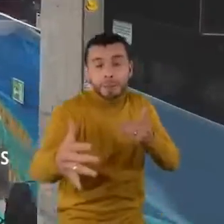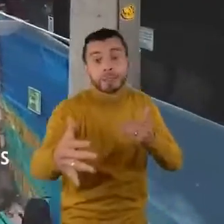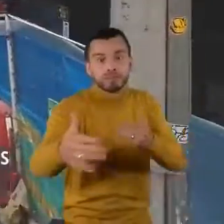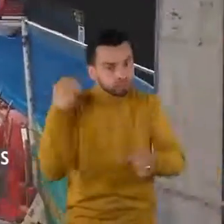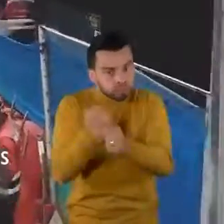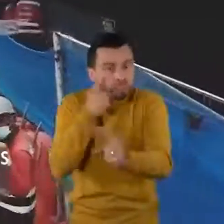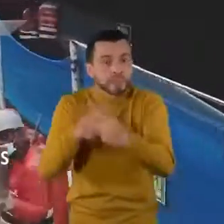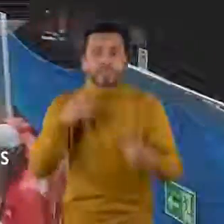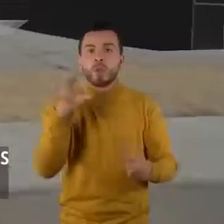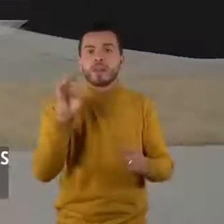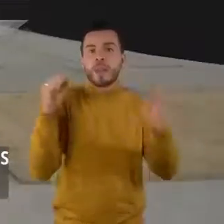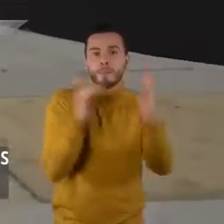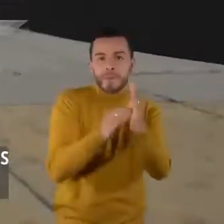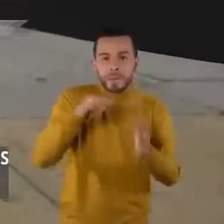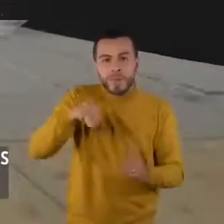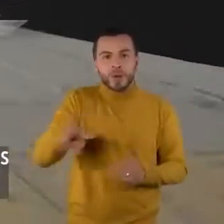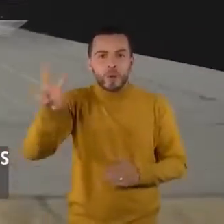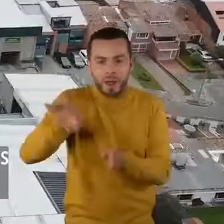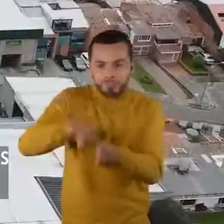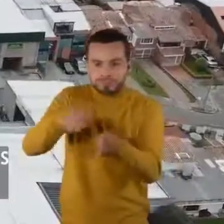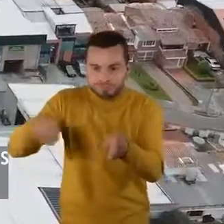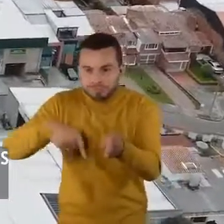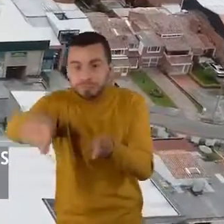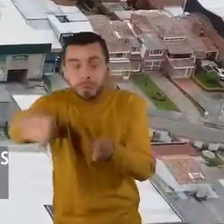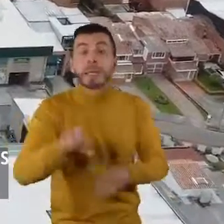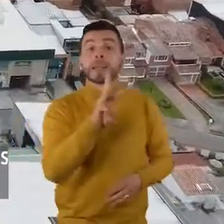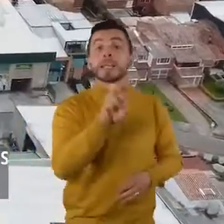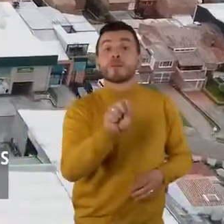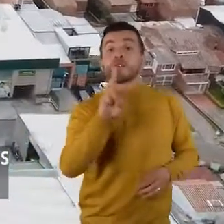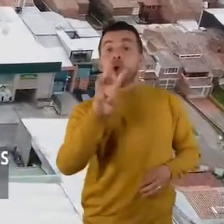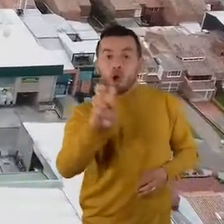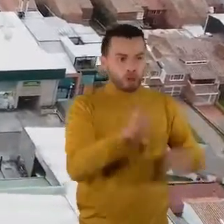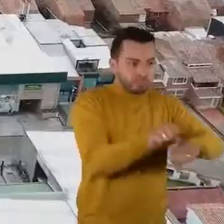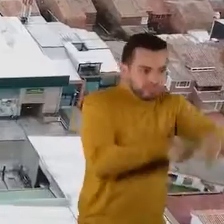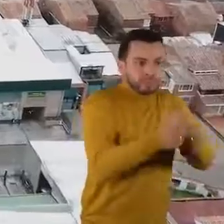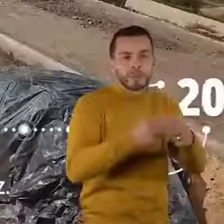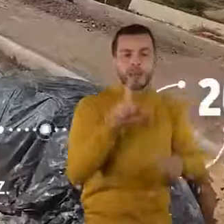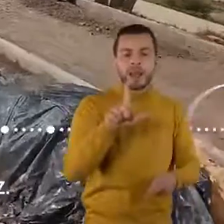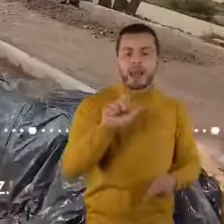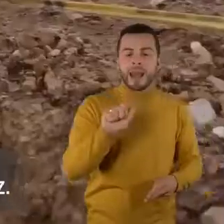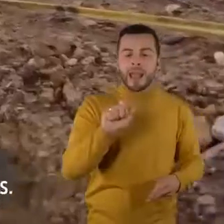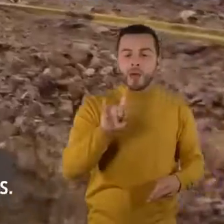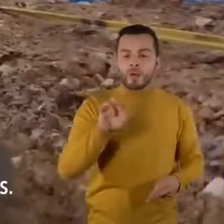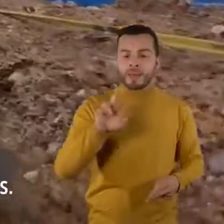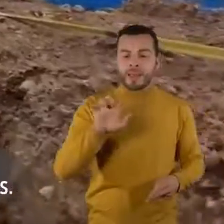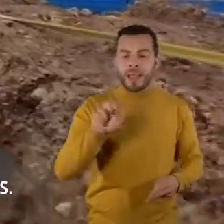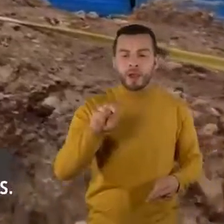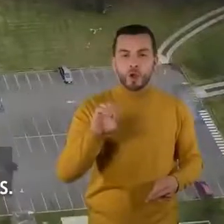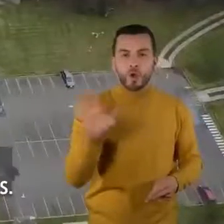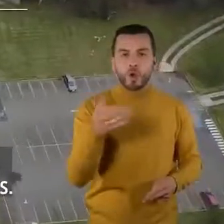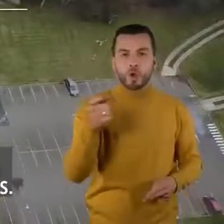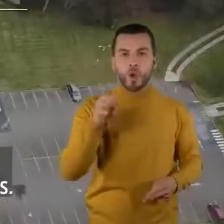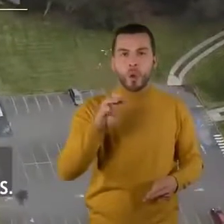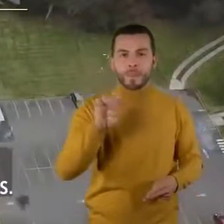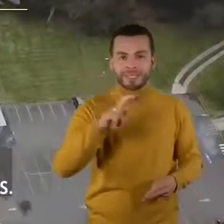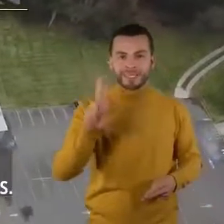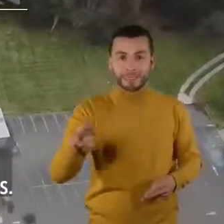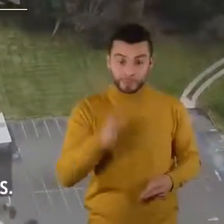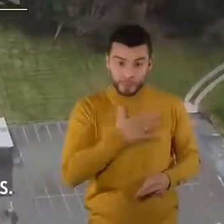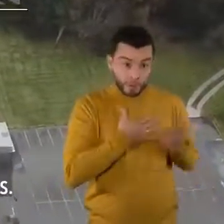92 y 94 y las conexiones transversales en las calles s 73 79 y 85